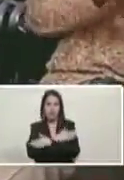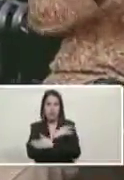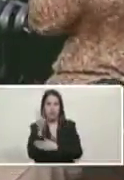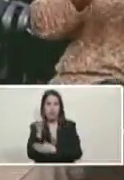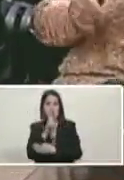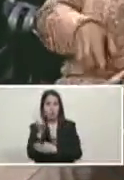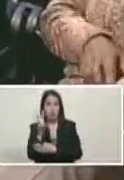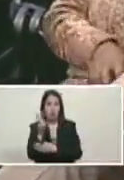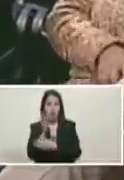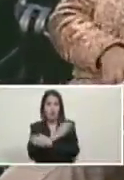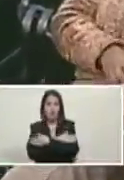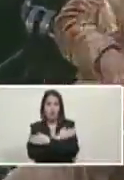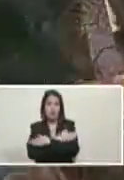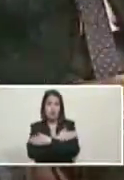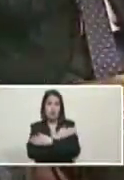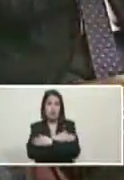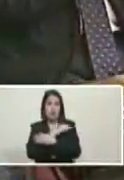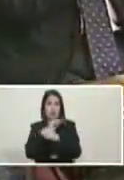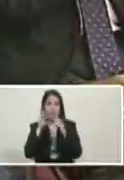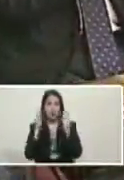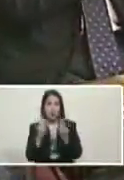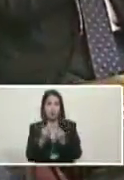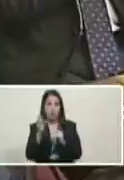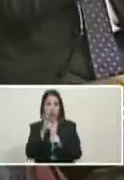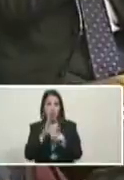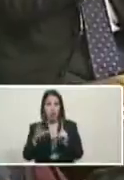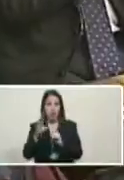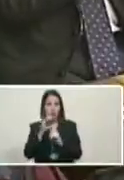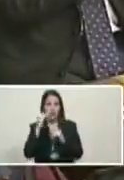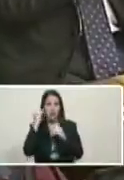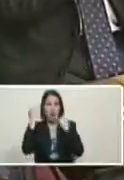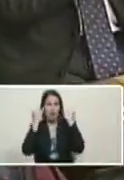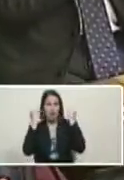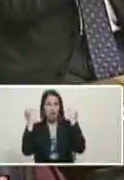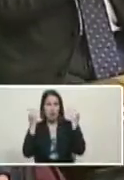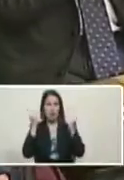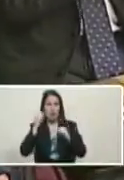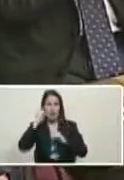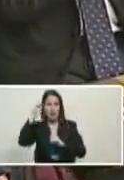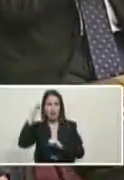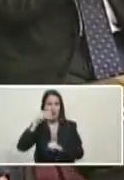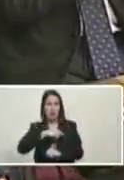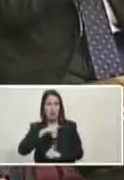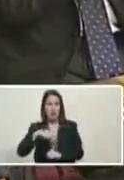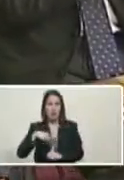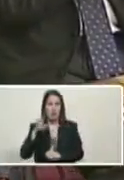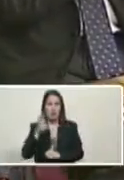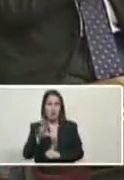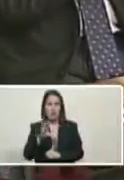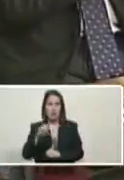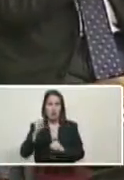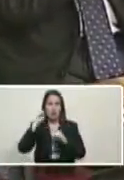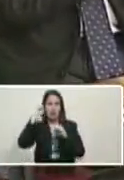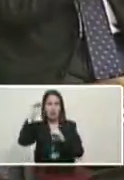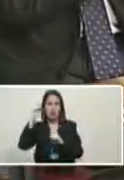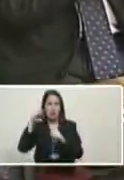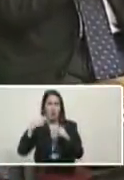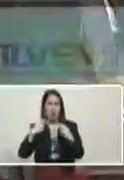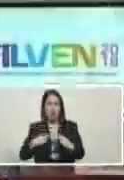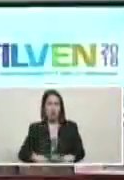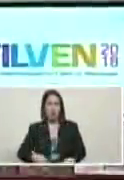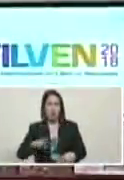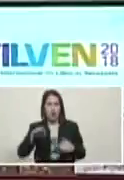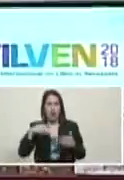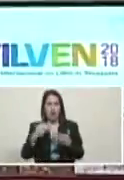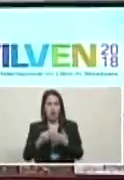¡Felicidades, mundo de la cultura y de las ideas! ¡Que viva nuestra patria amada! ¡Que viva la humanidad! ¡Hasta